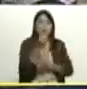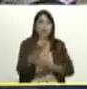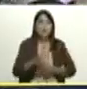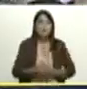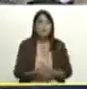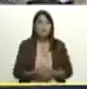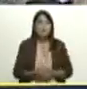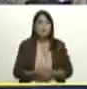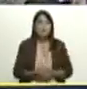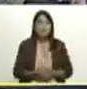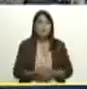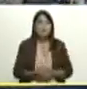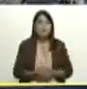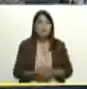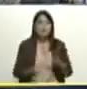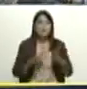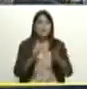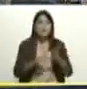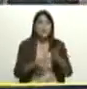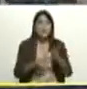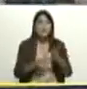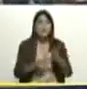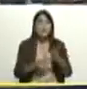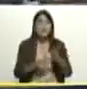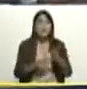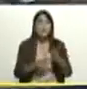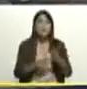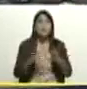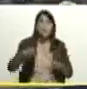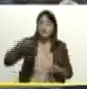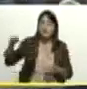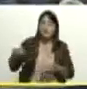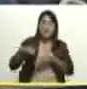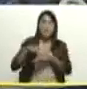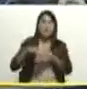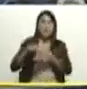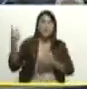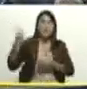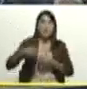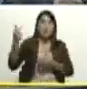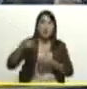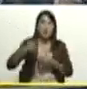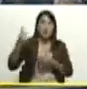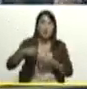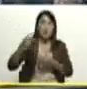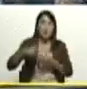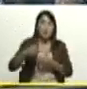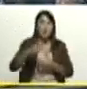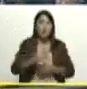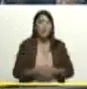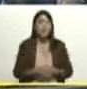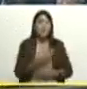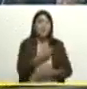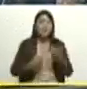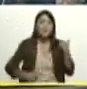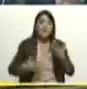Cultivando Patria, ministro de Agricultura, el ministro de Petróleo y presidente de